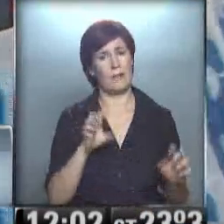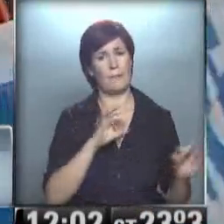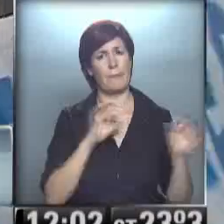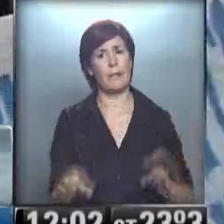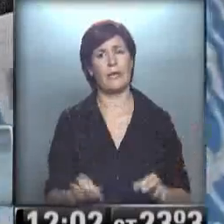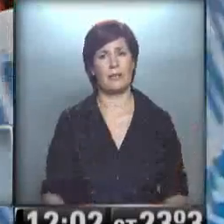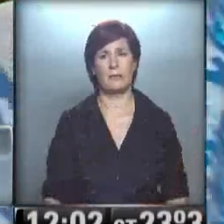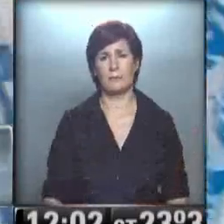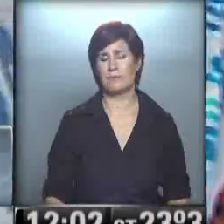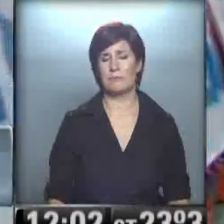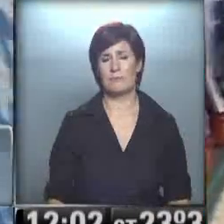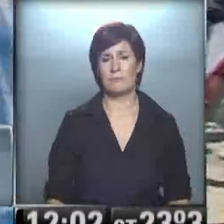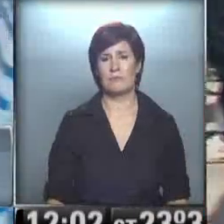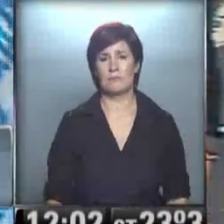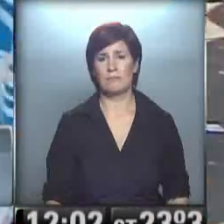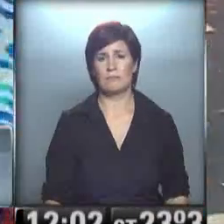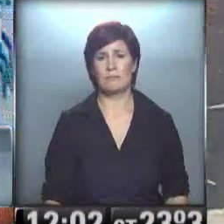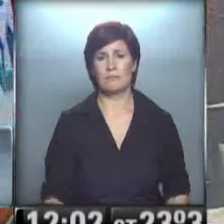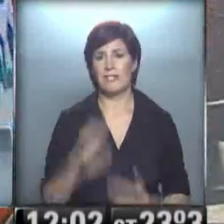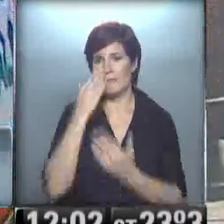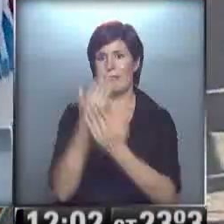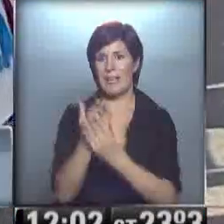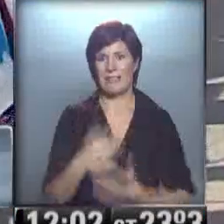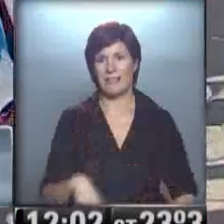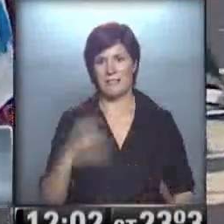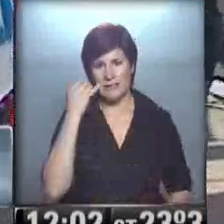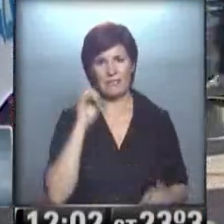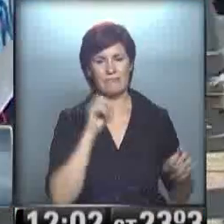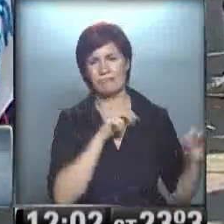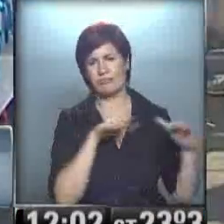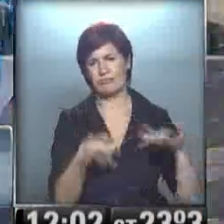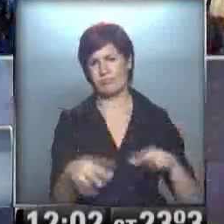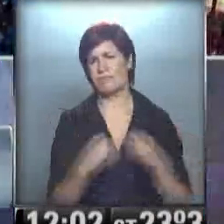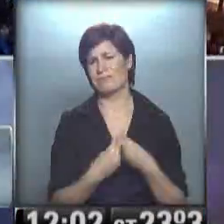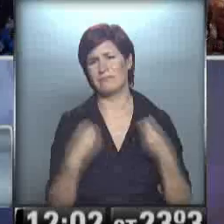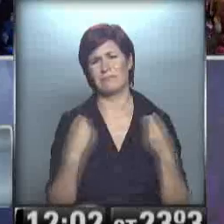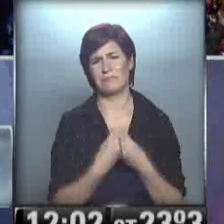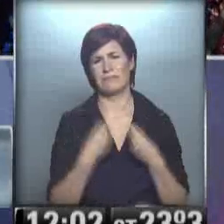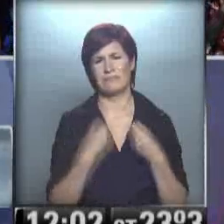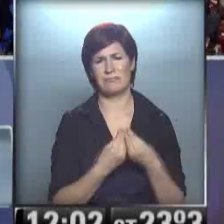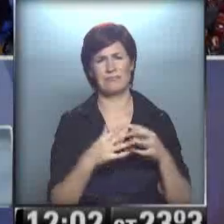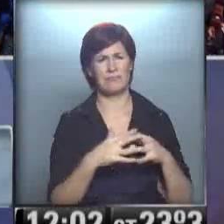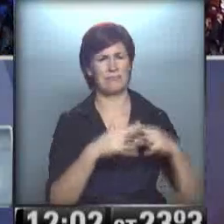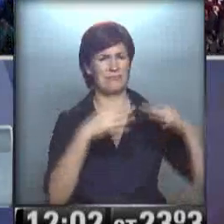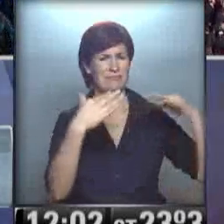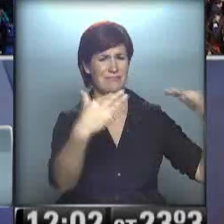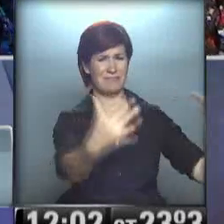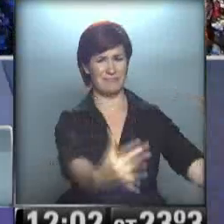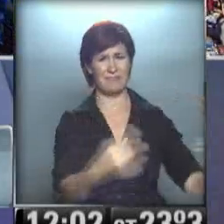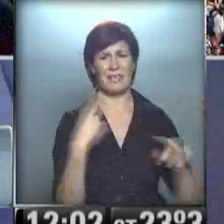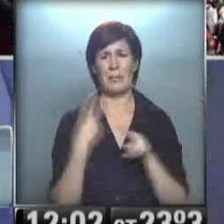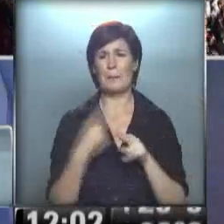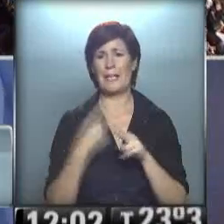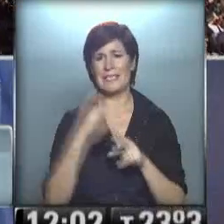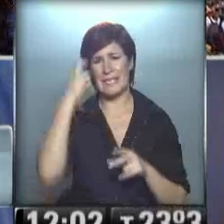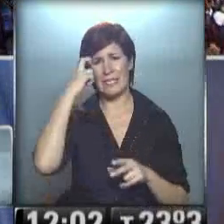porque ya la cantidad de gente supera ampliamente la plaza del Congreso. Las columnas